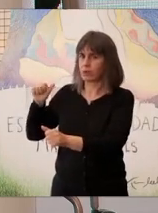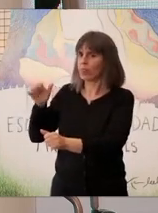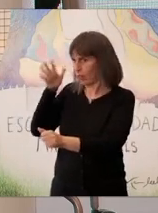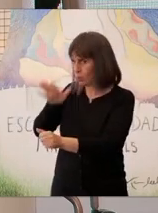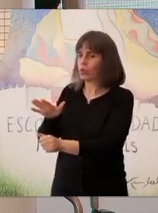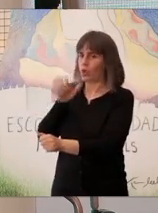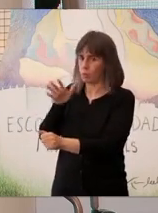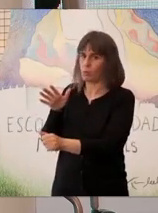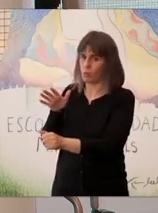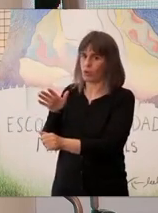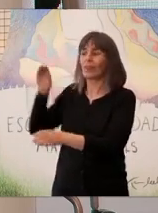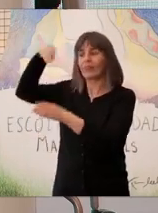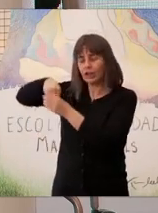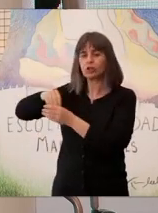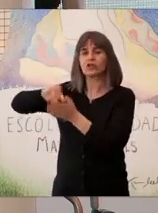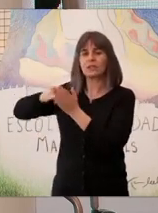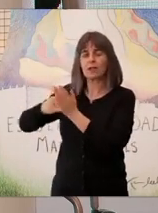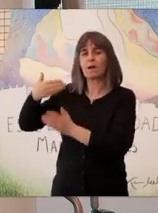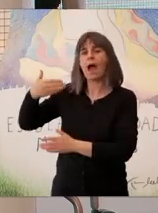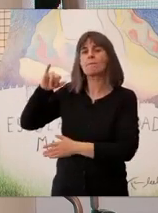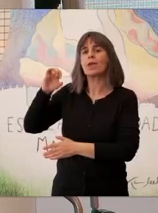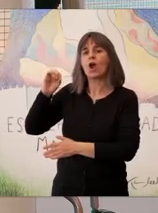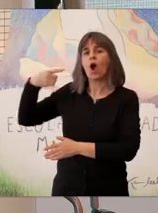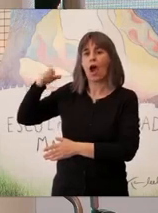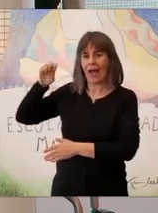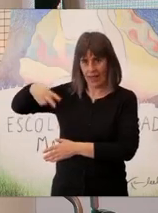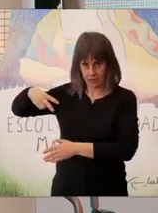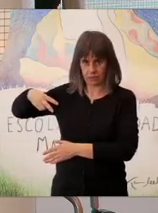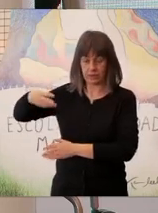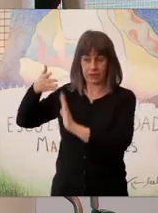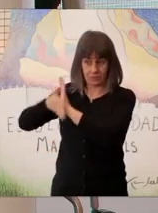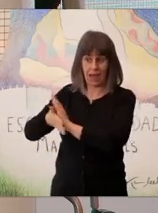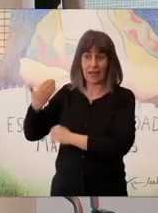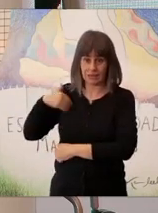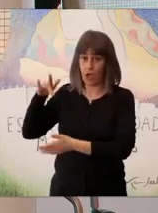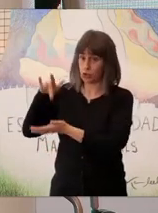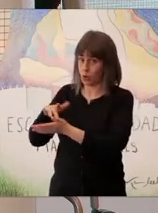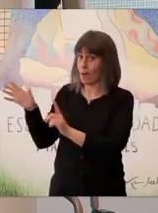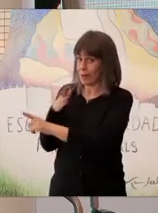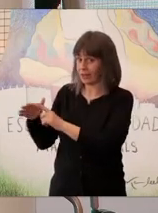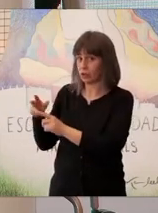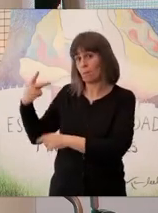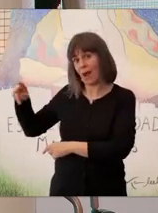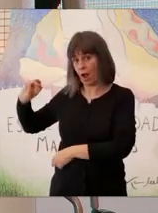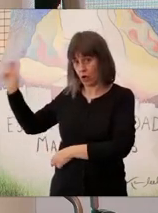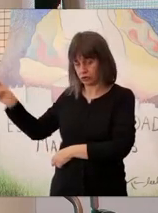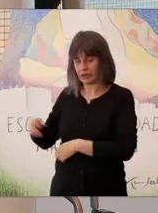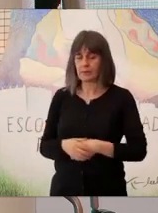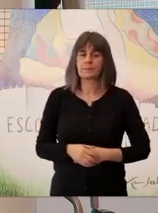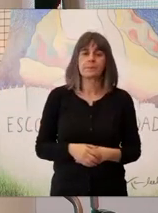que está incluido en el sistema Biogen, que es lo que dice la medida, es decir, que tiene antecedentes con otras parejas. Bueno, eso puede producir un